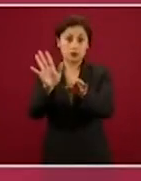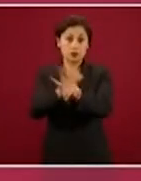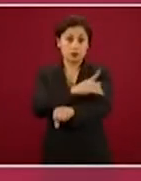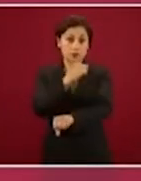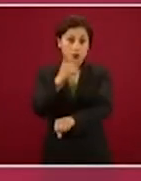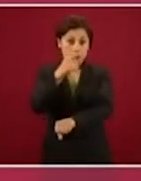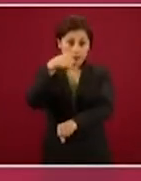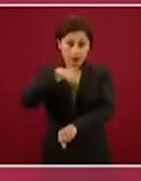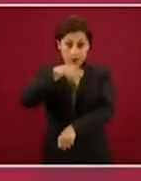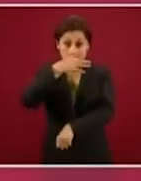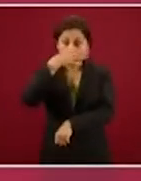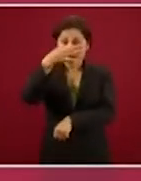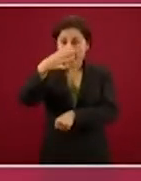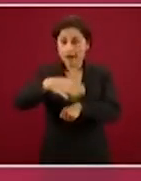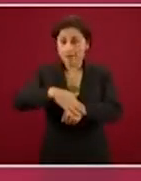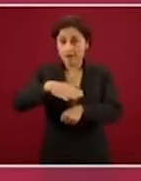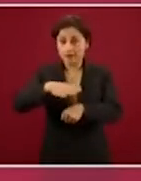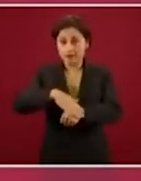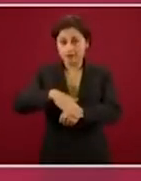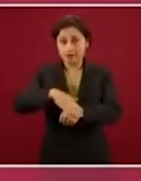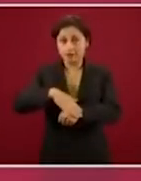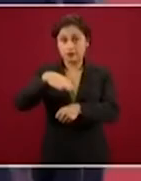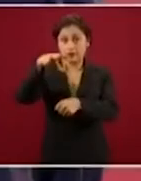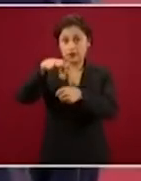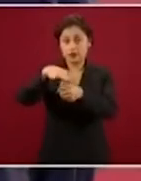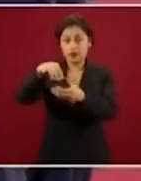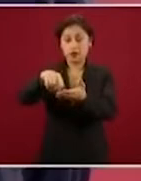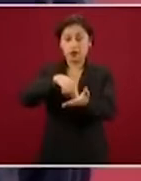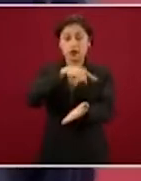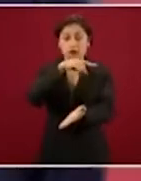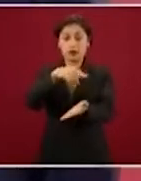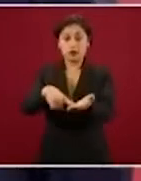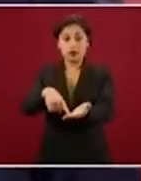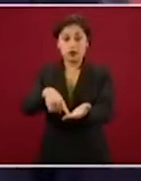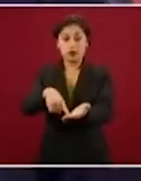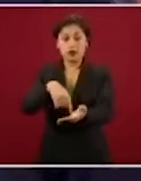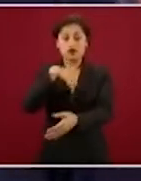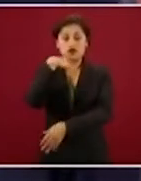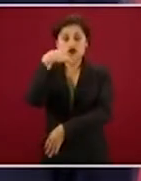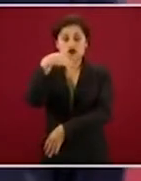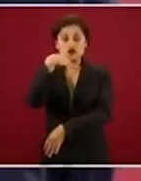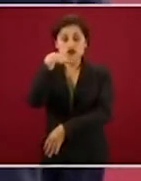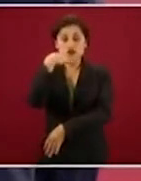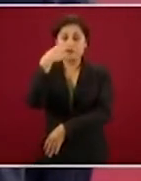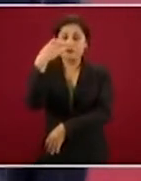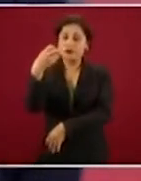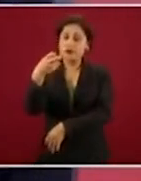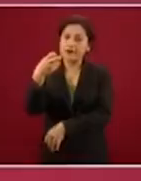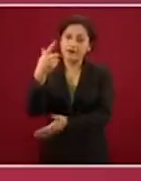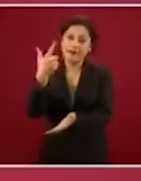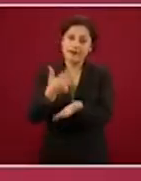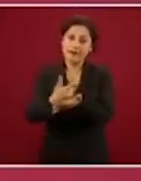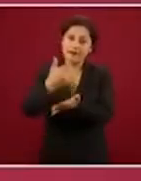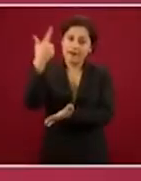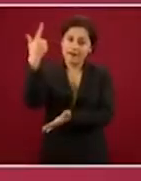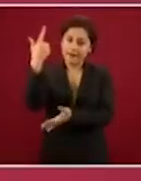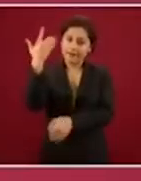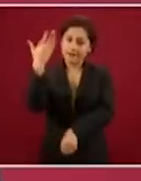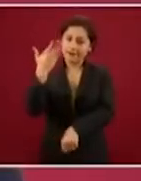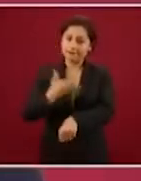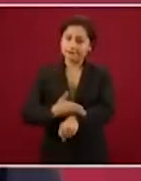el fraude electoral. Y denuncias y a la